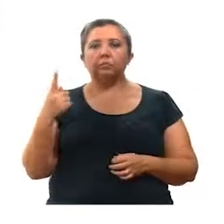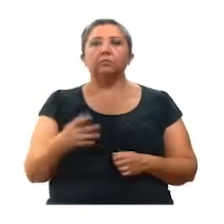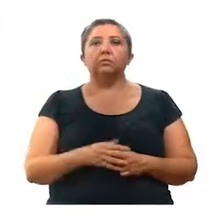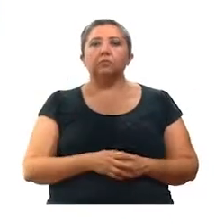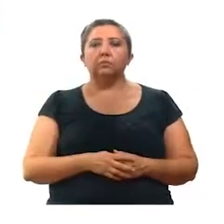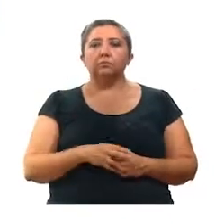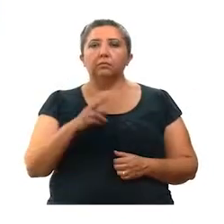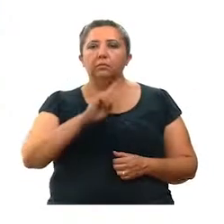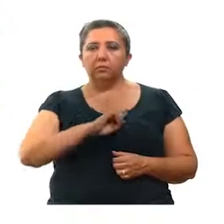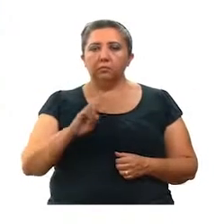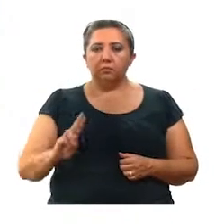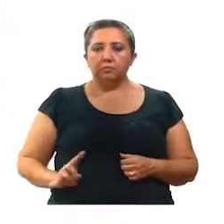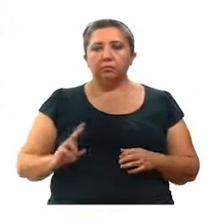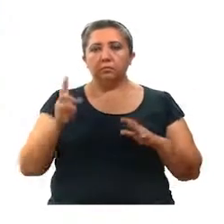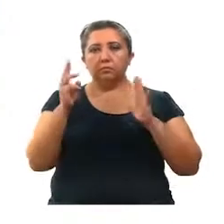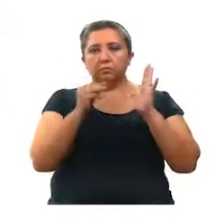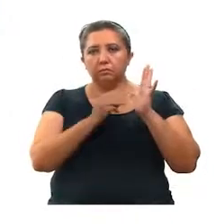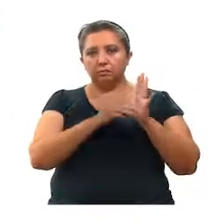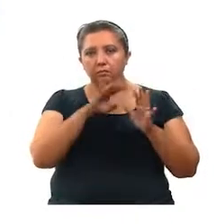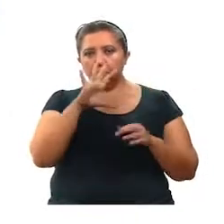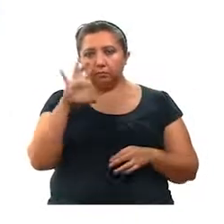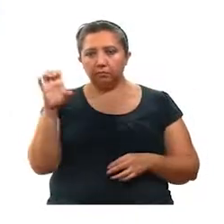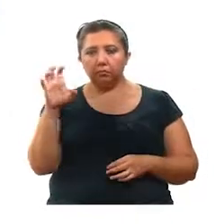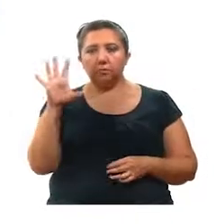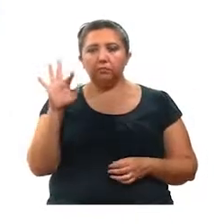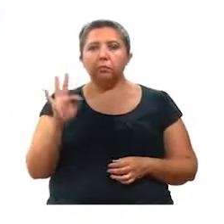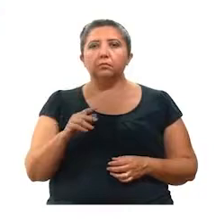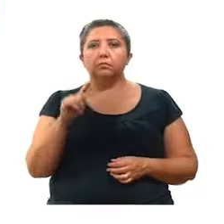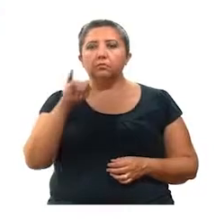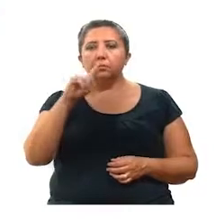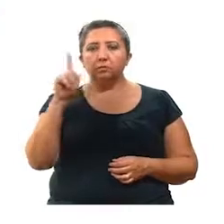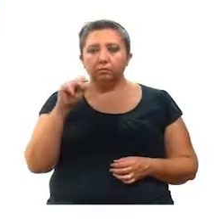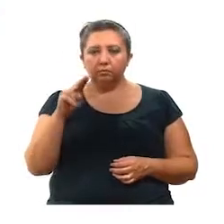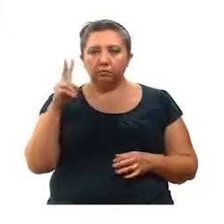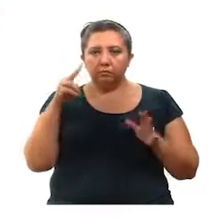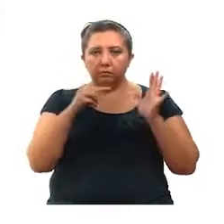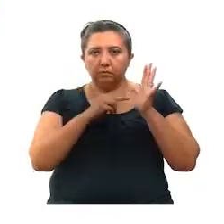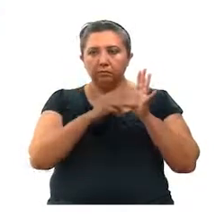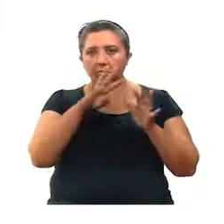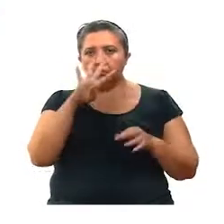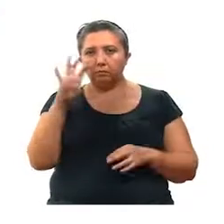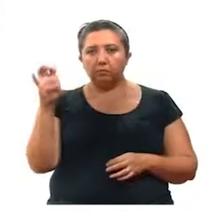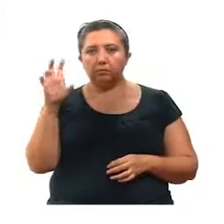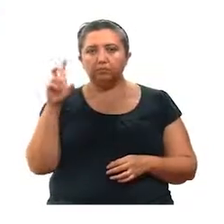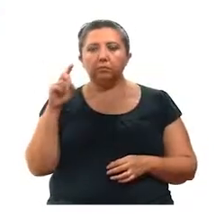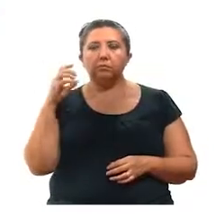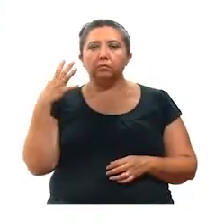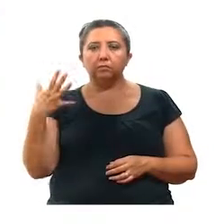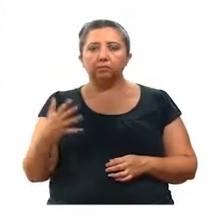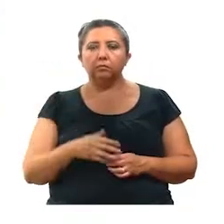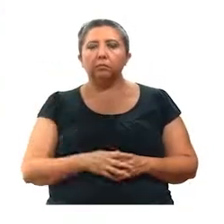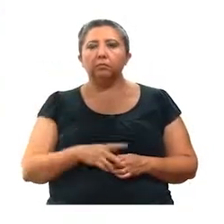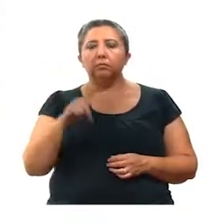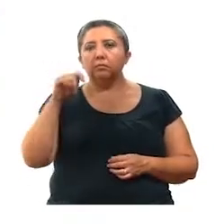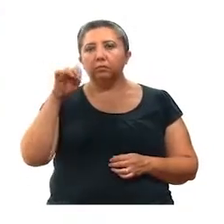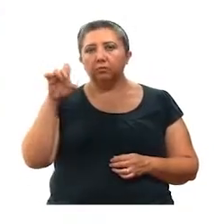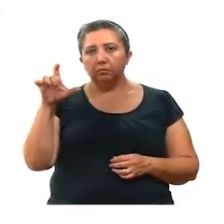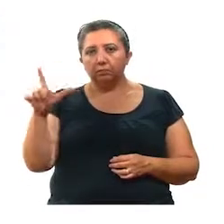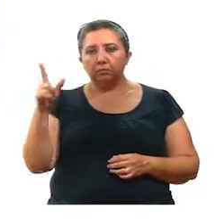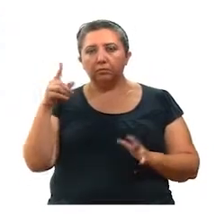2.971, Umam, 2.540, Tizimim, 2.435,